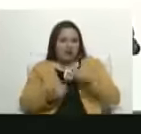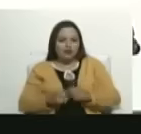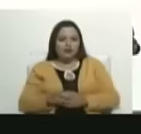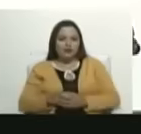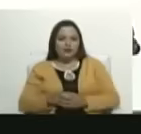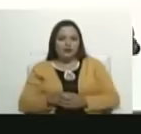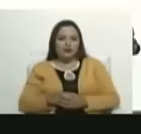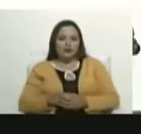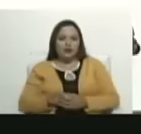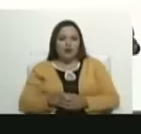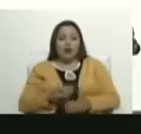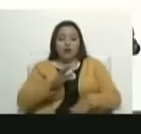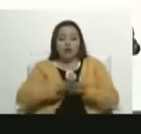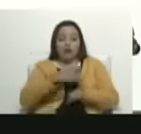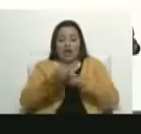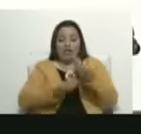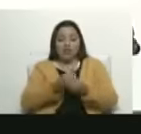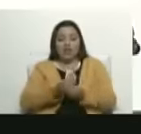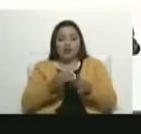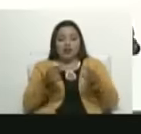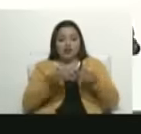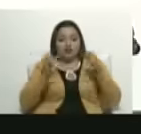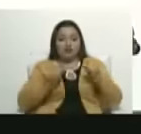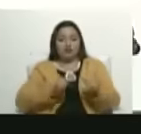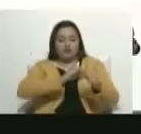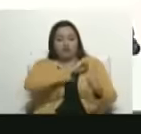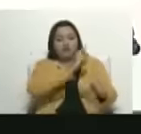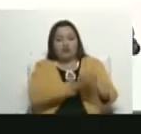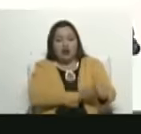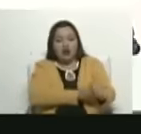Porque para ser radical de la oposición, tú tienes que estar